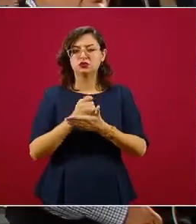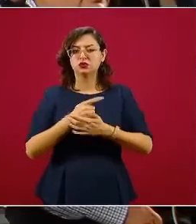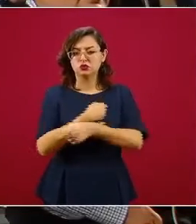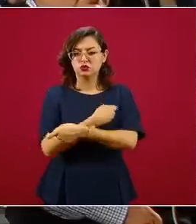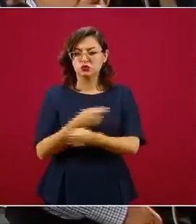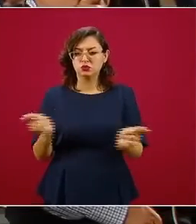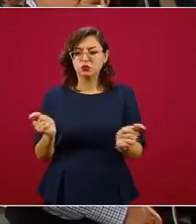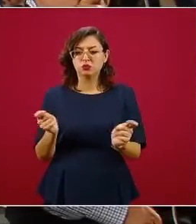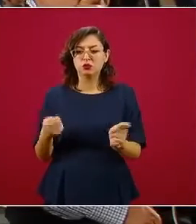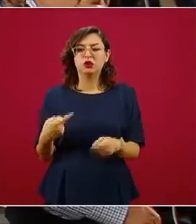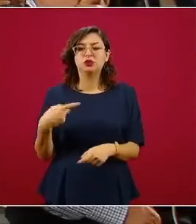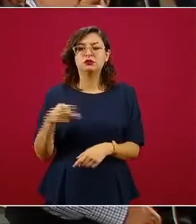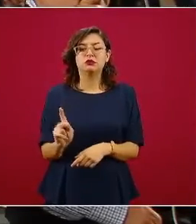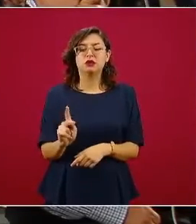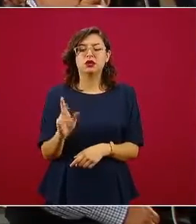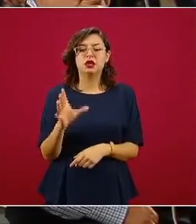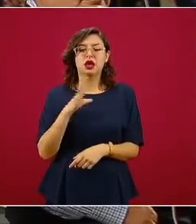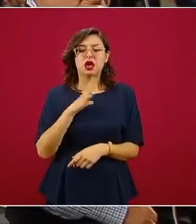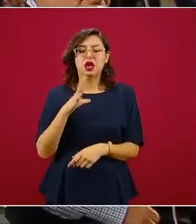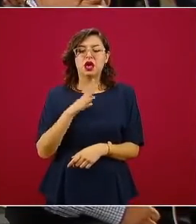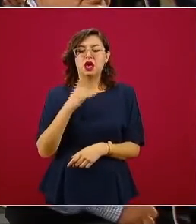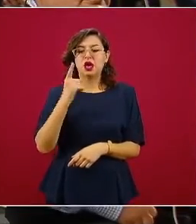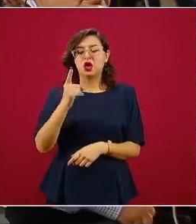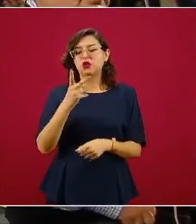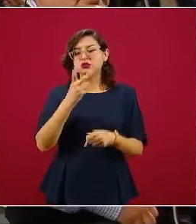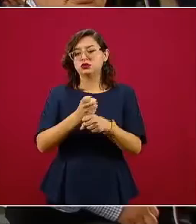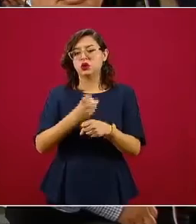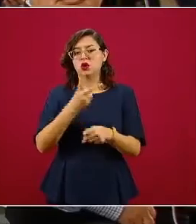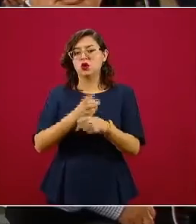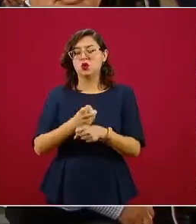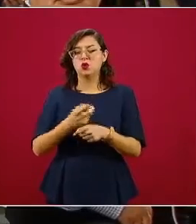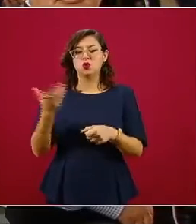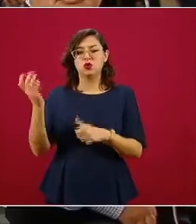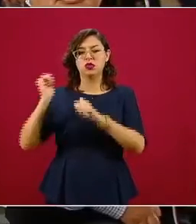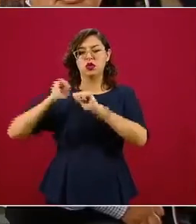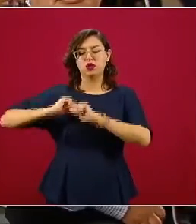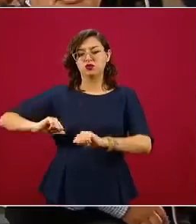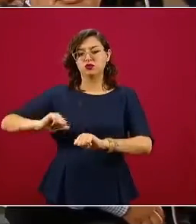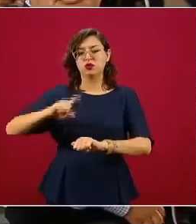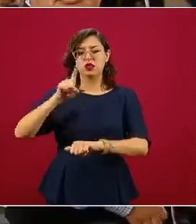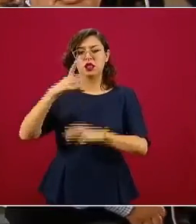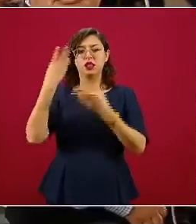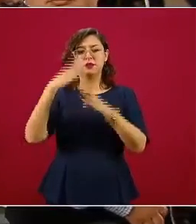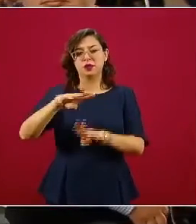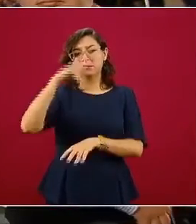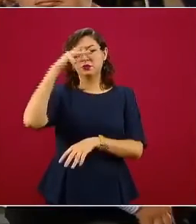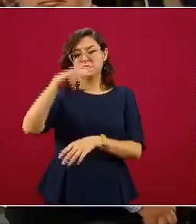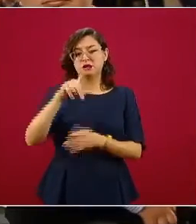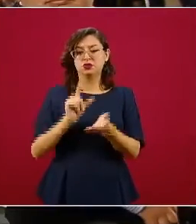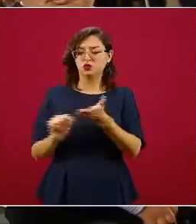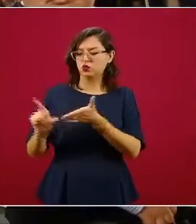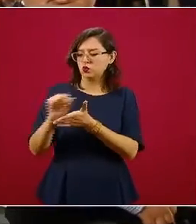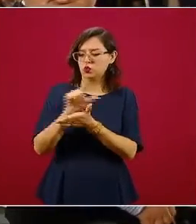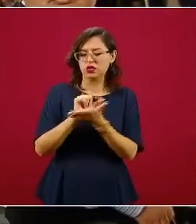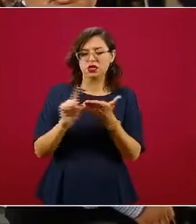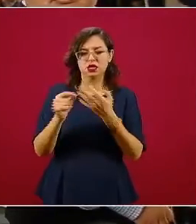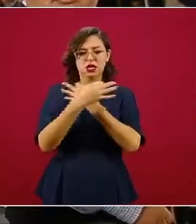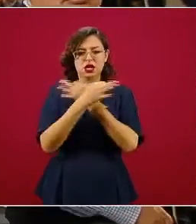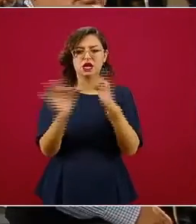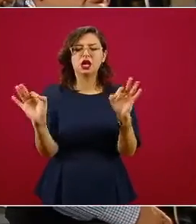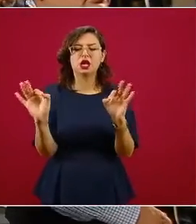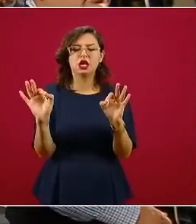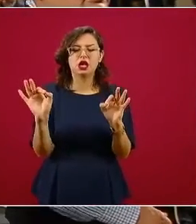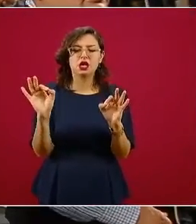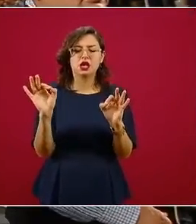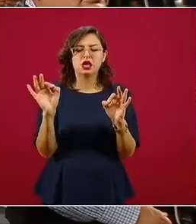un vicegobernador del Banco de México que tuiteaba nada más de manera informal, no formal, ¿por qué no